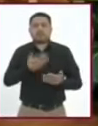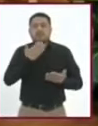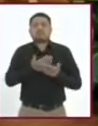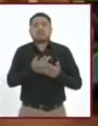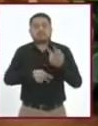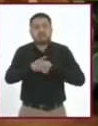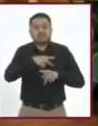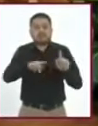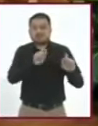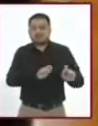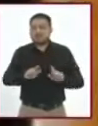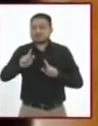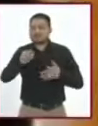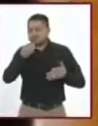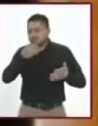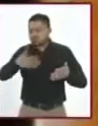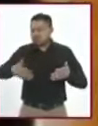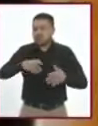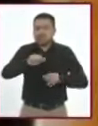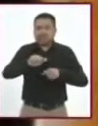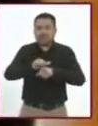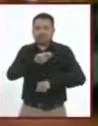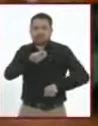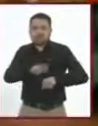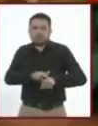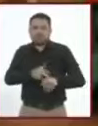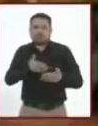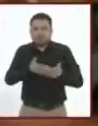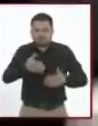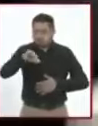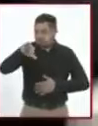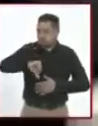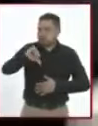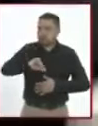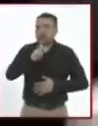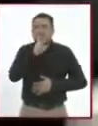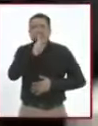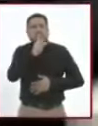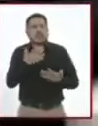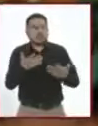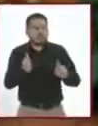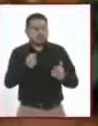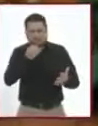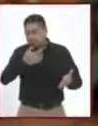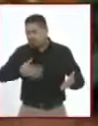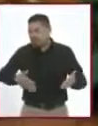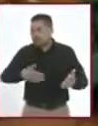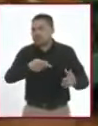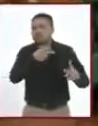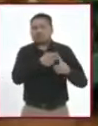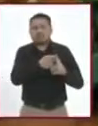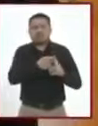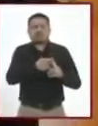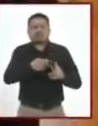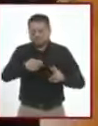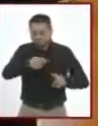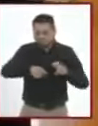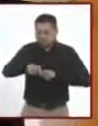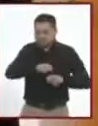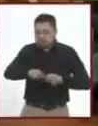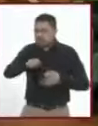Bienvenidos a su programa Cocina de Autor. Hoy en el segmento Esta palabra ya se coció, vamos a cocinar una